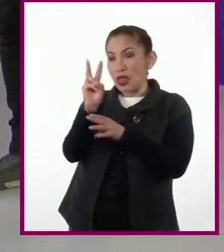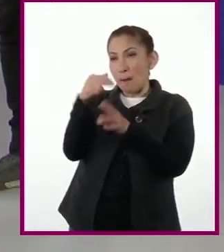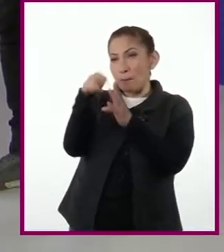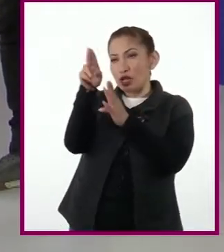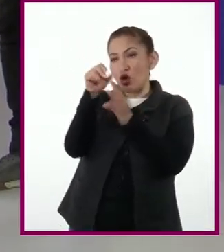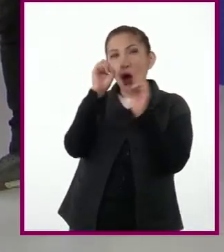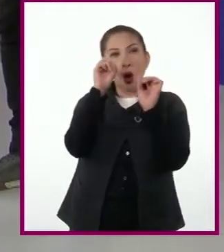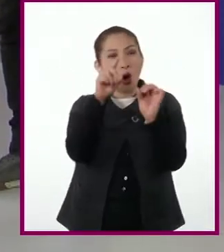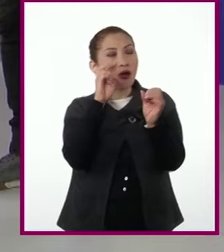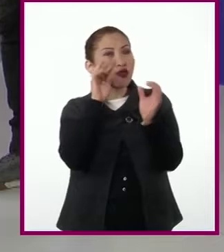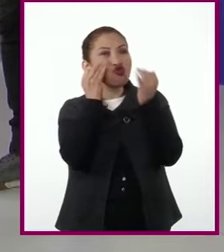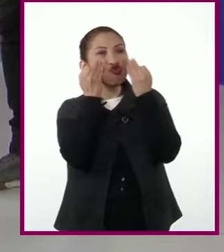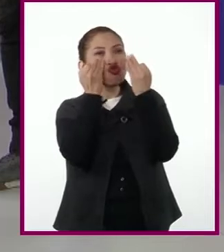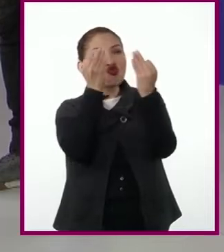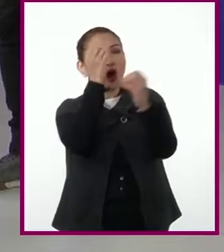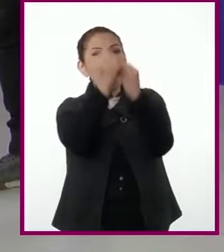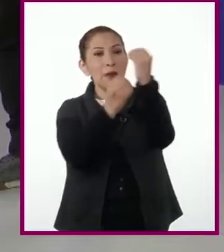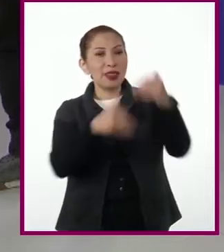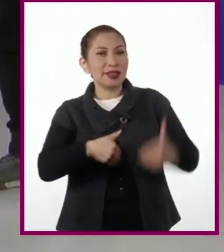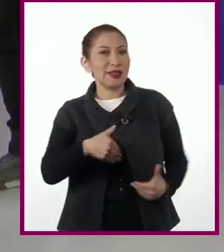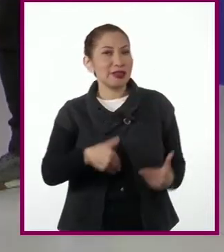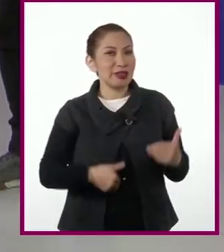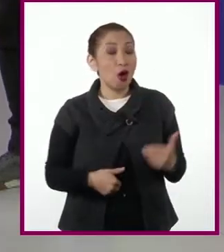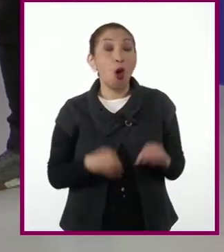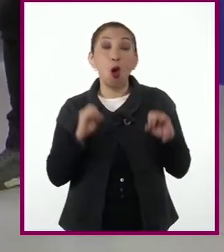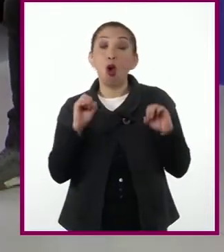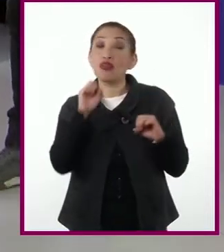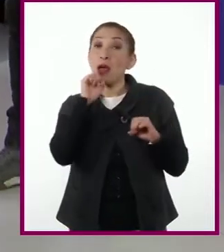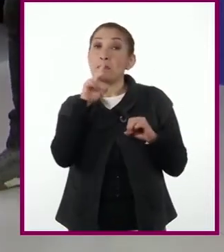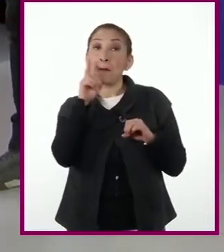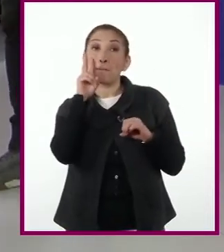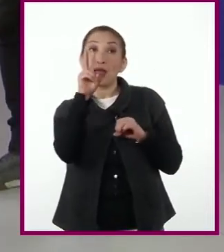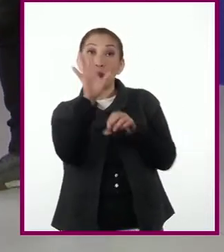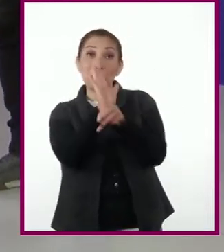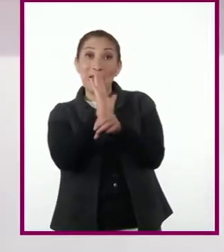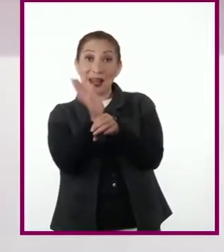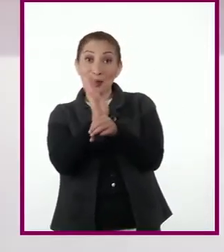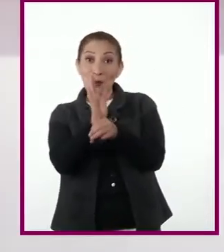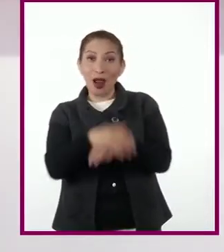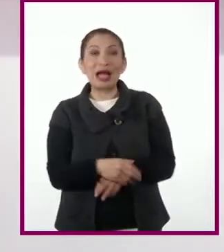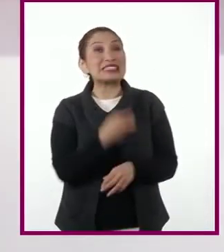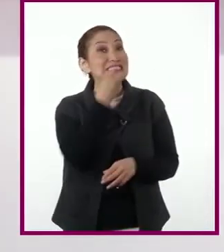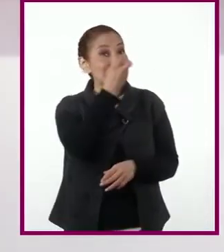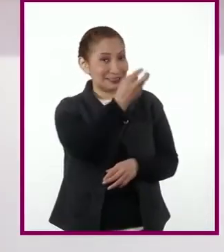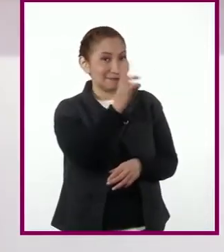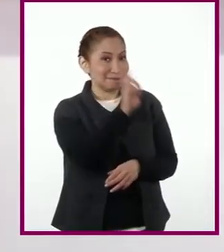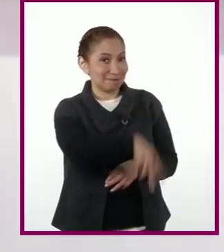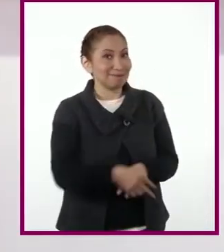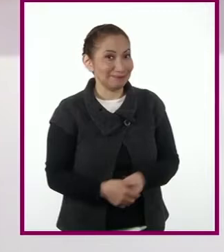pintura o presenciando una obra de teatro. O también viendo una película.